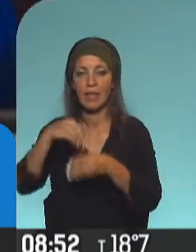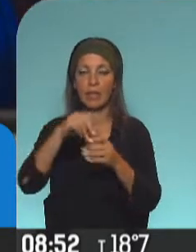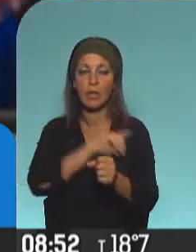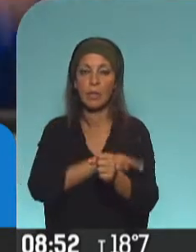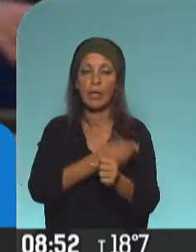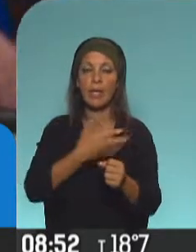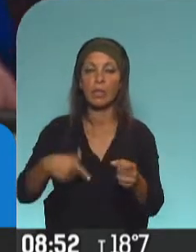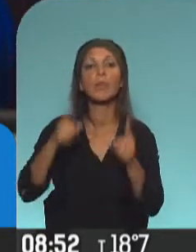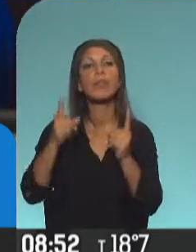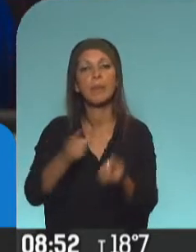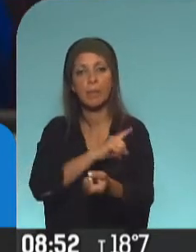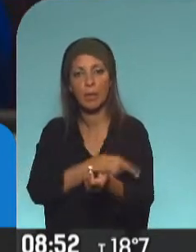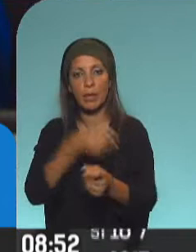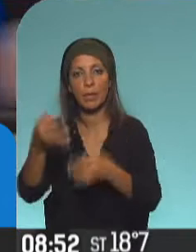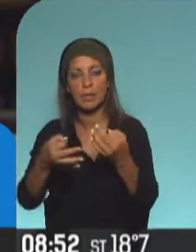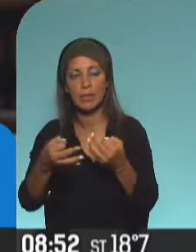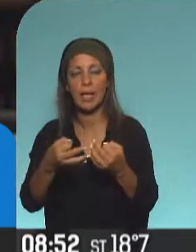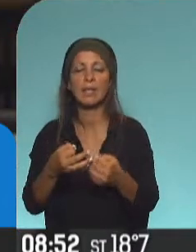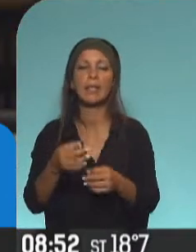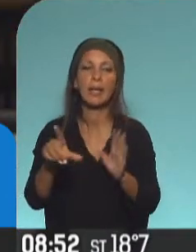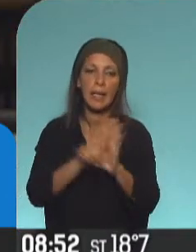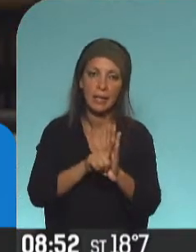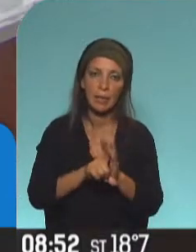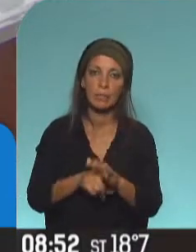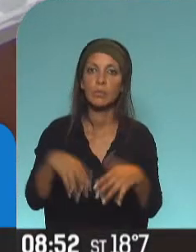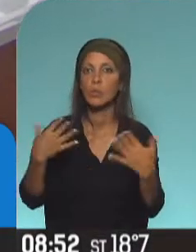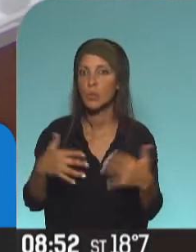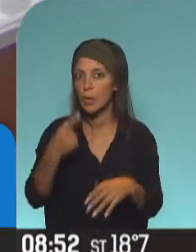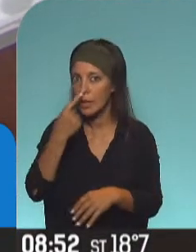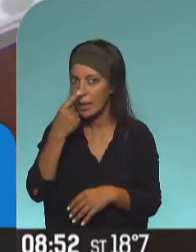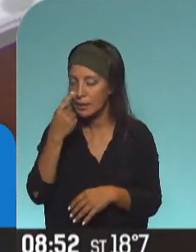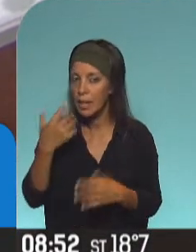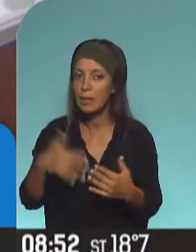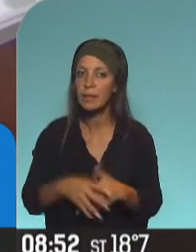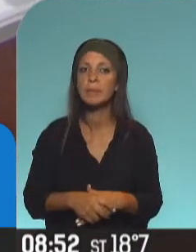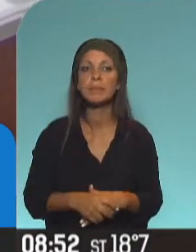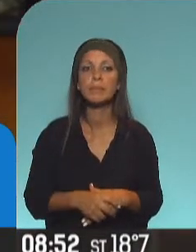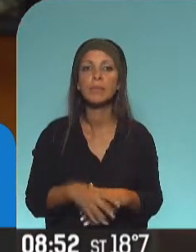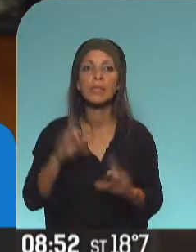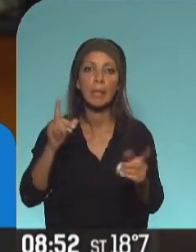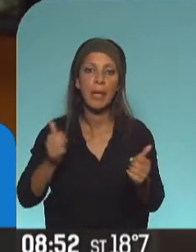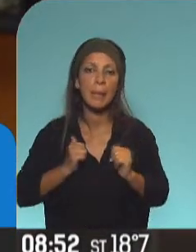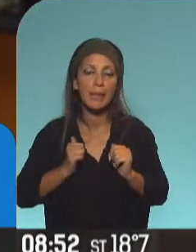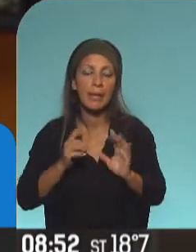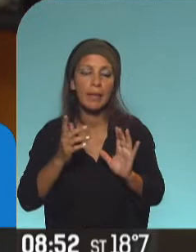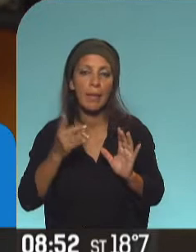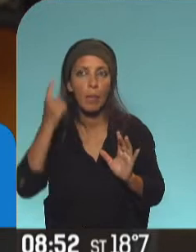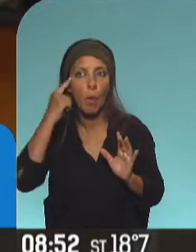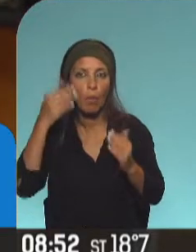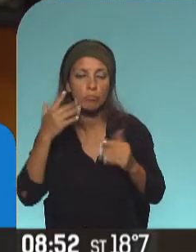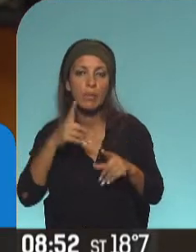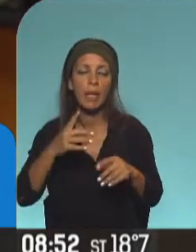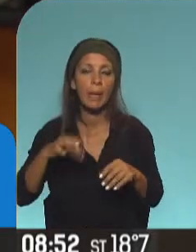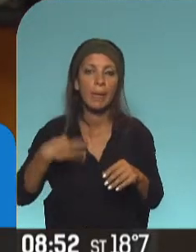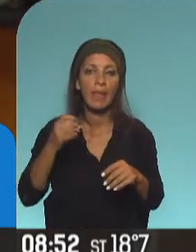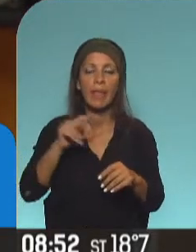en el Poder Legislativo y en el Poder Judicial. Genial. Bueno, interesante teniendo en cuenta además que la expectativa de vida es muy baja de las